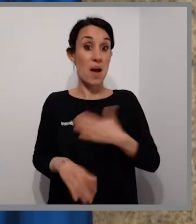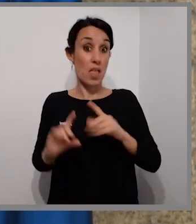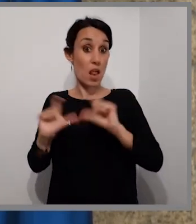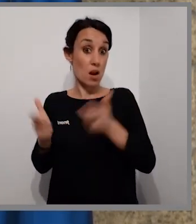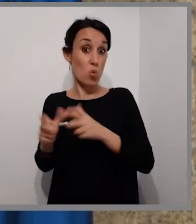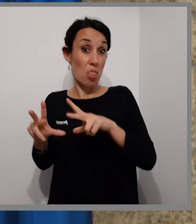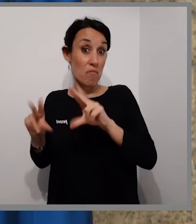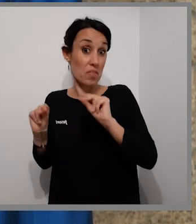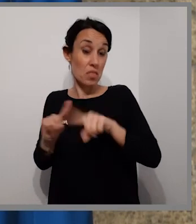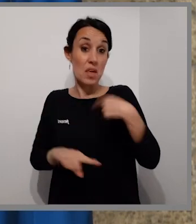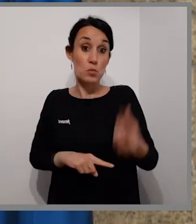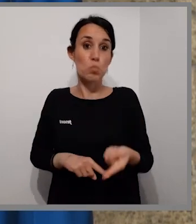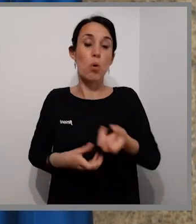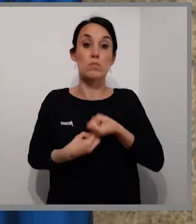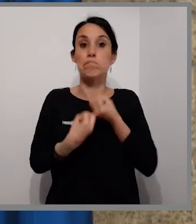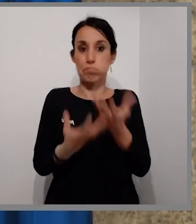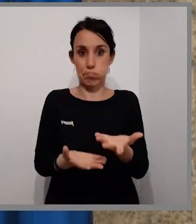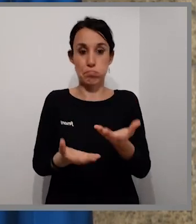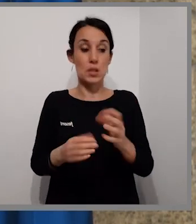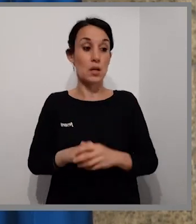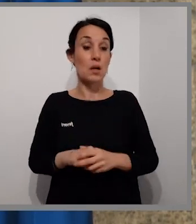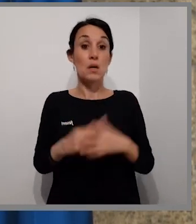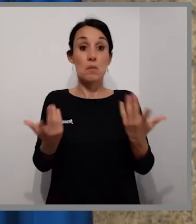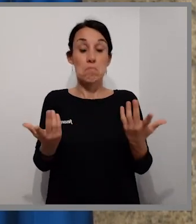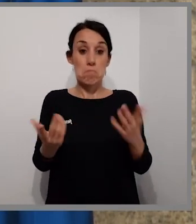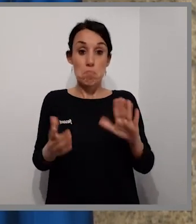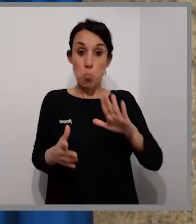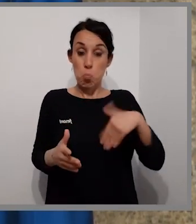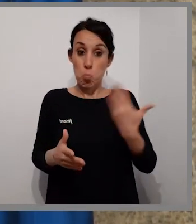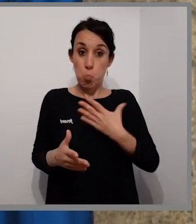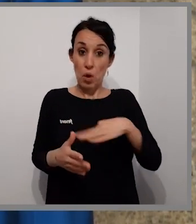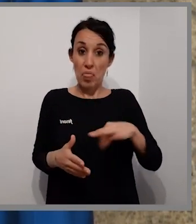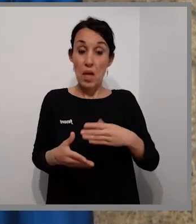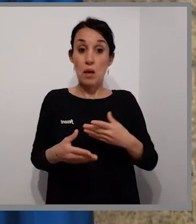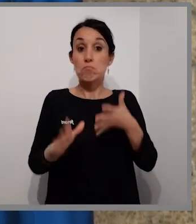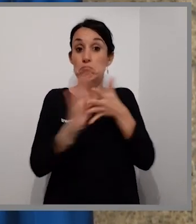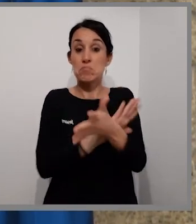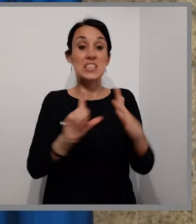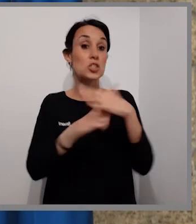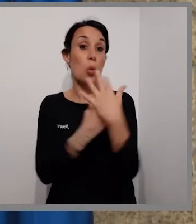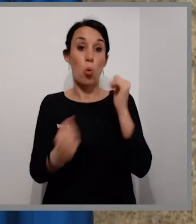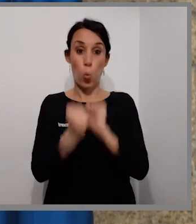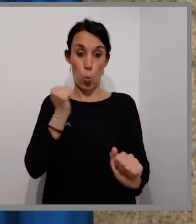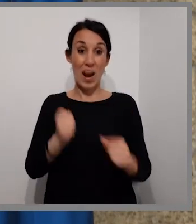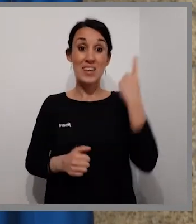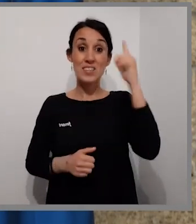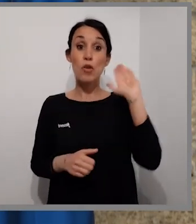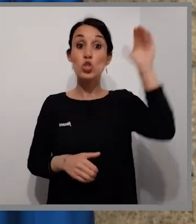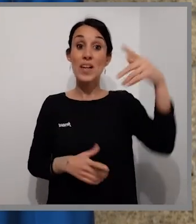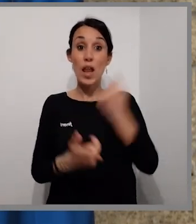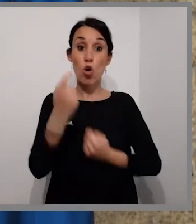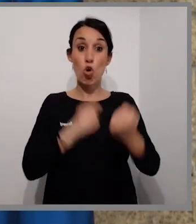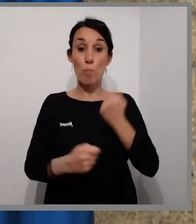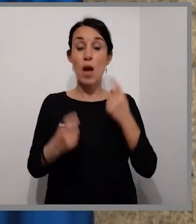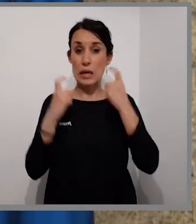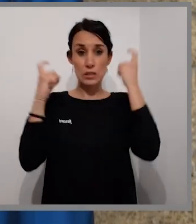mañana, después de la reunión que tengamos con los sectores económicos, se puede plantear el estado de la situación. Saben que la Consejería